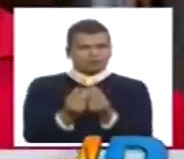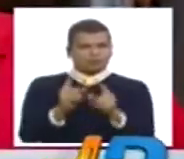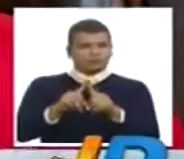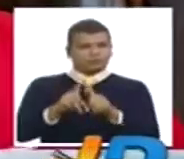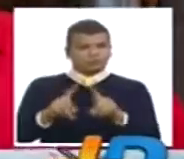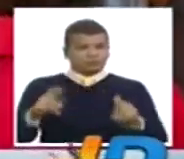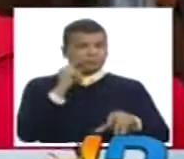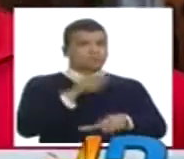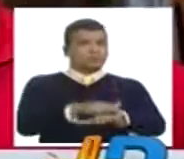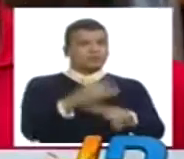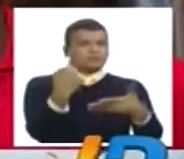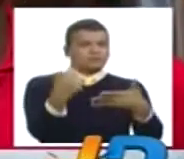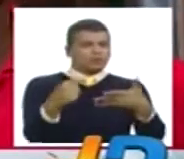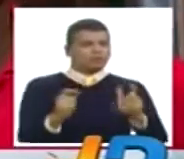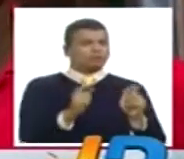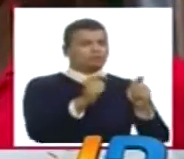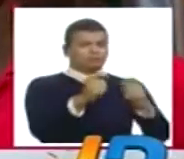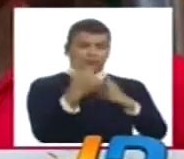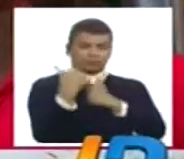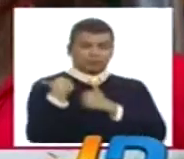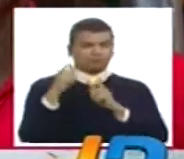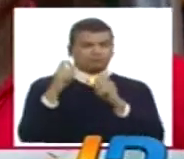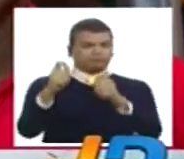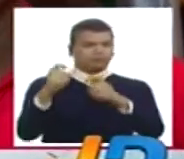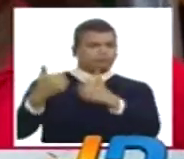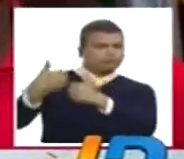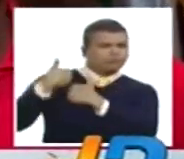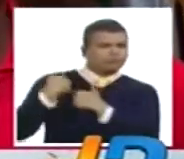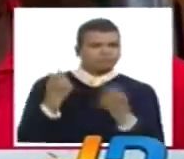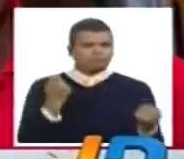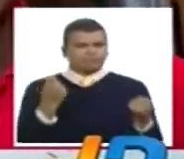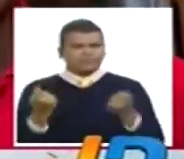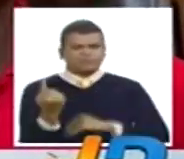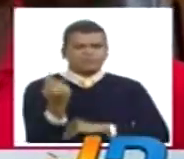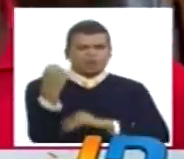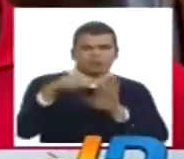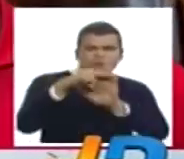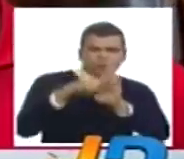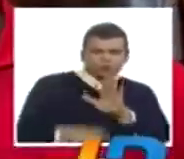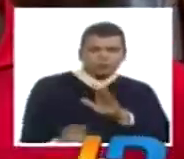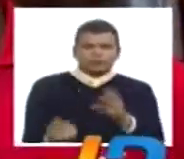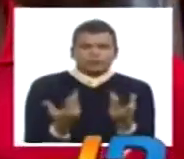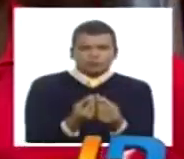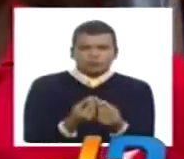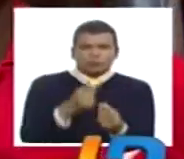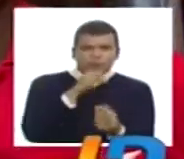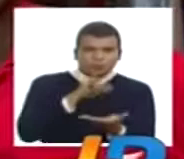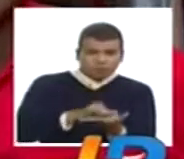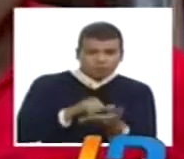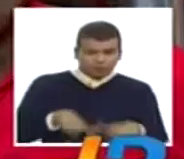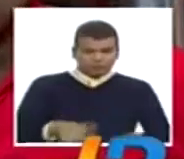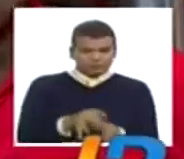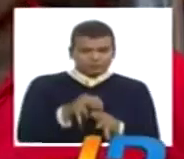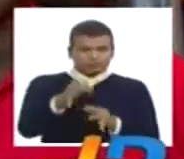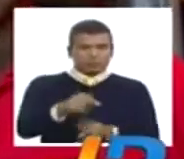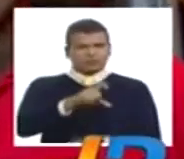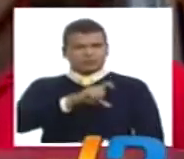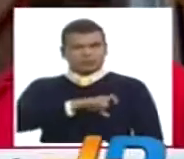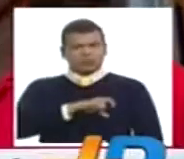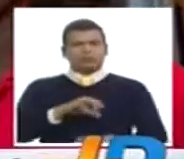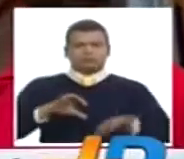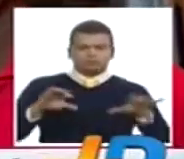claras determinadas a través de manejar la política del partido, en este caso el municipio de Cali, recomendar algunas